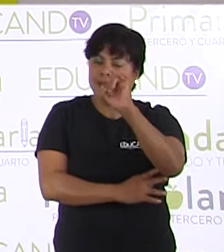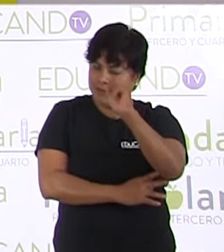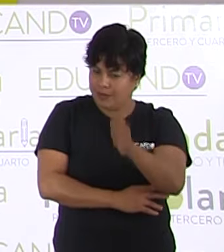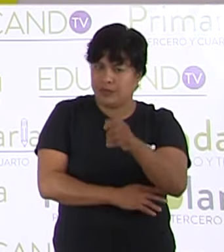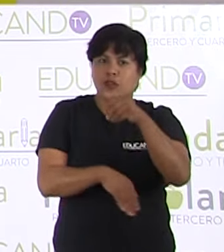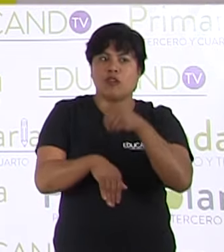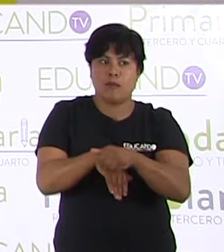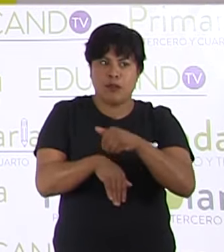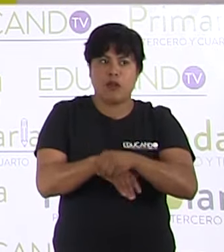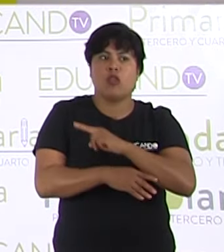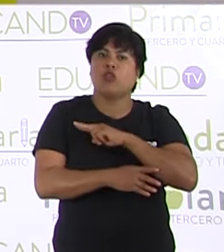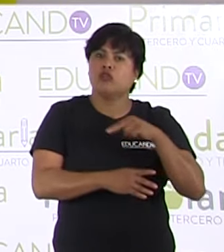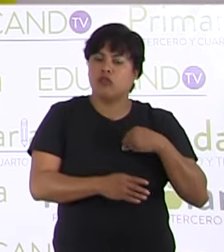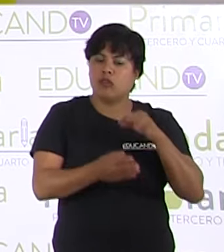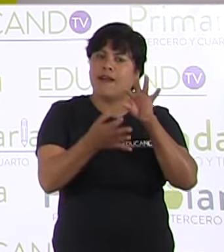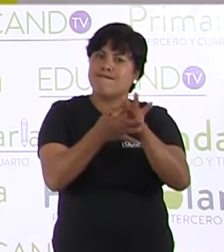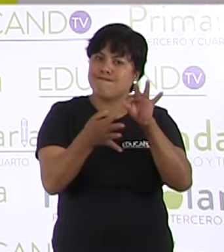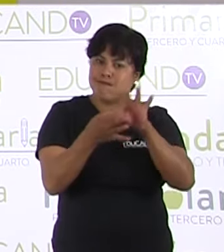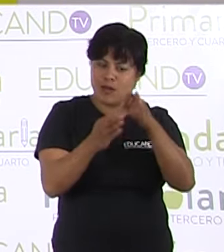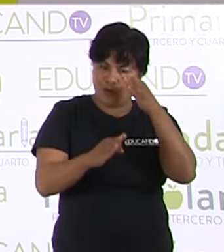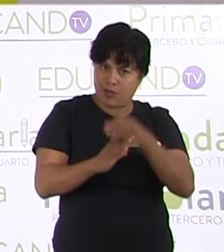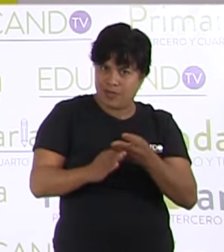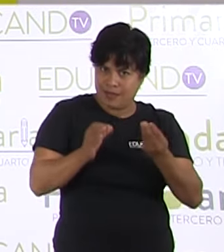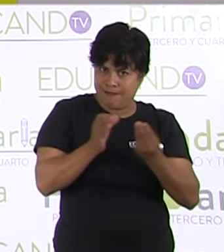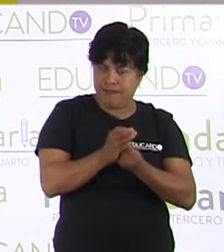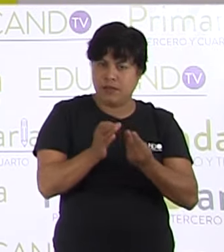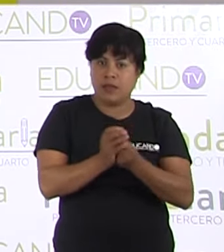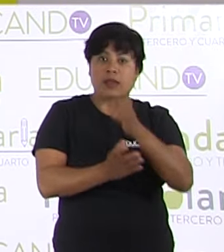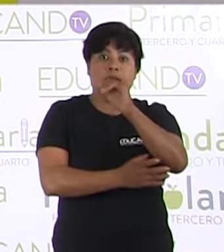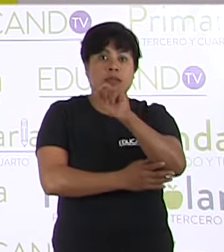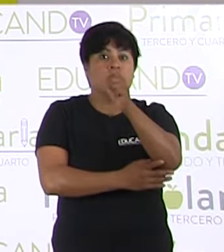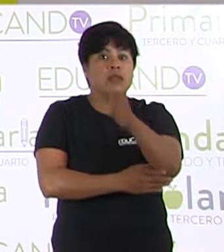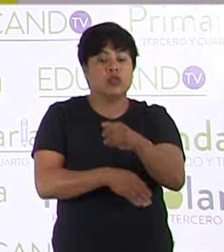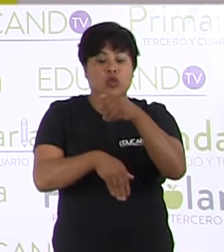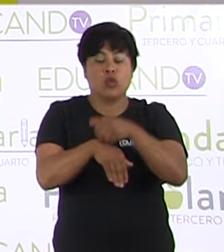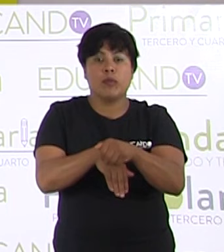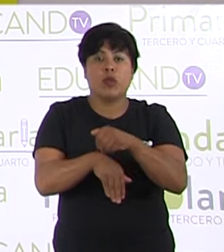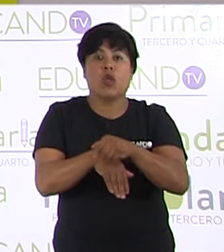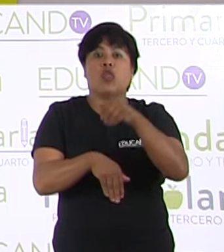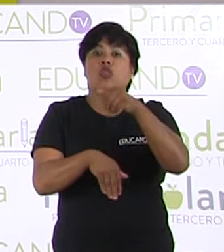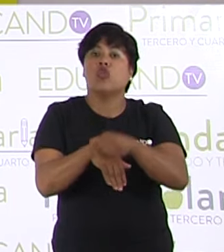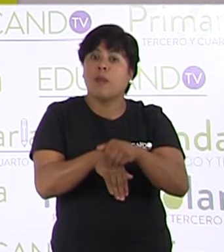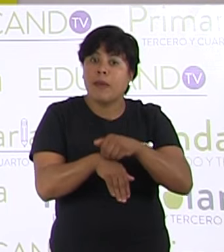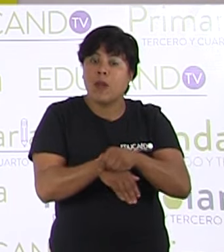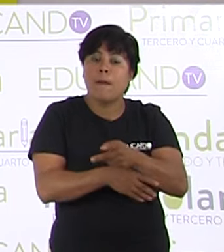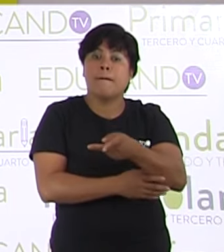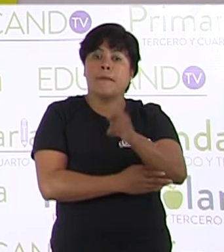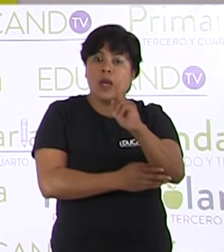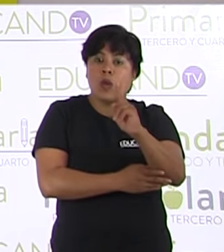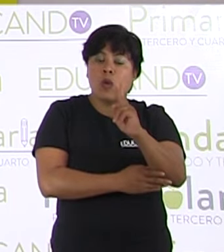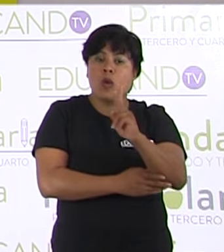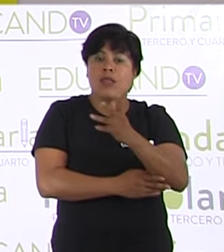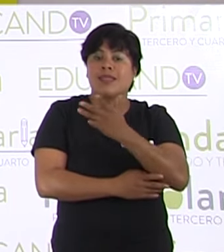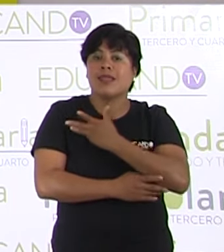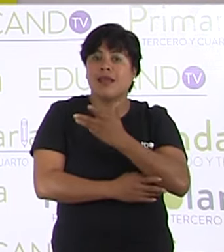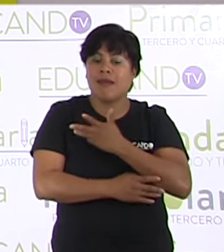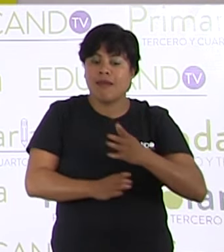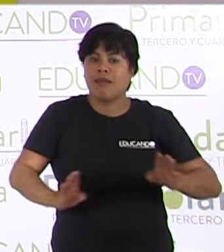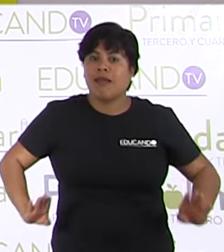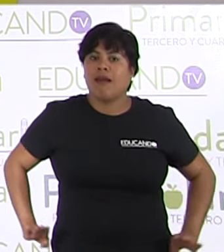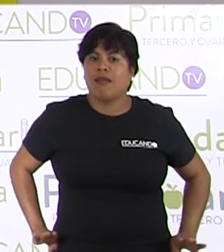número lo hemos estado diciendo en toda la clase Sí es un número es un número pero tiene